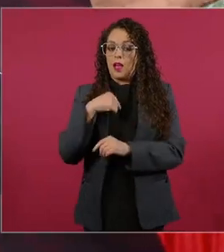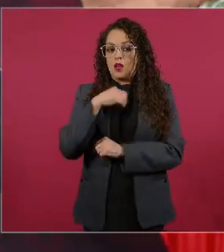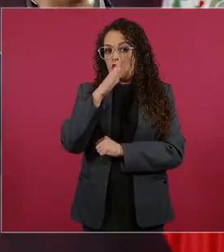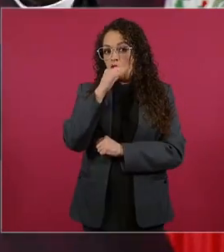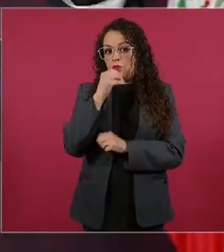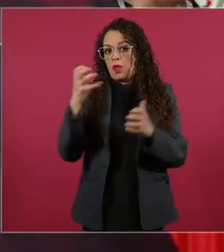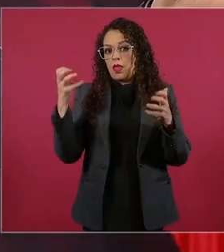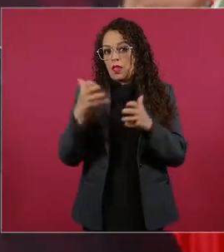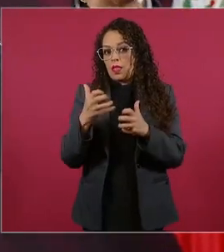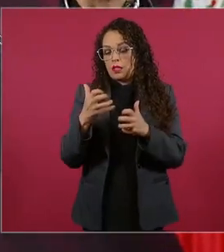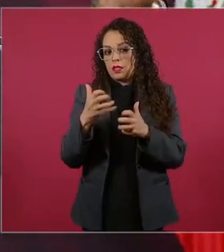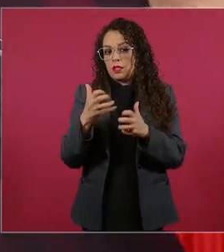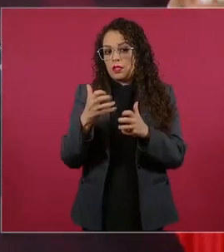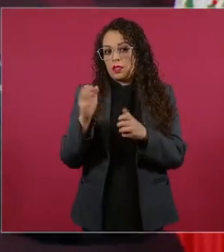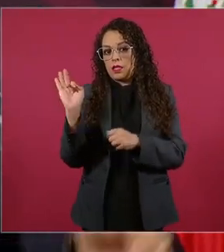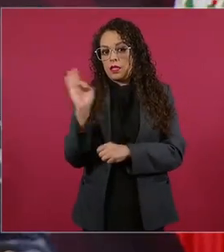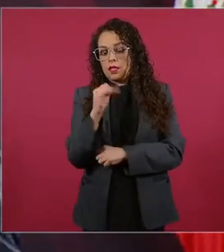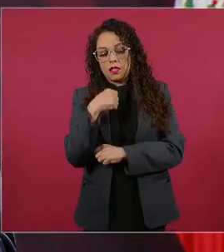el país